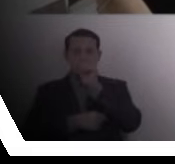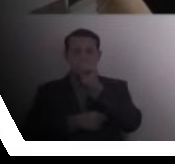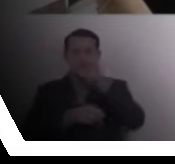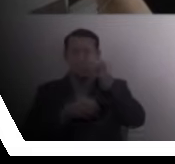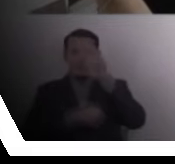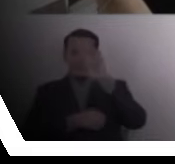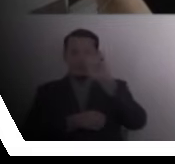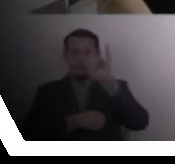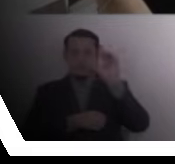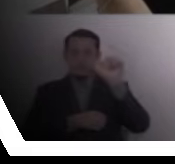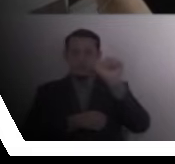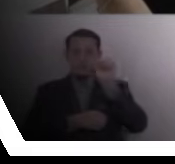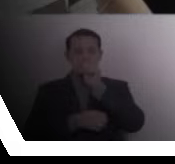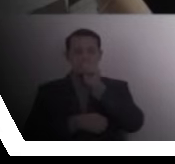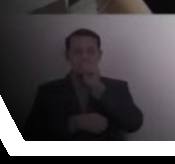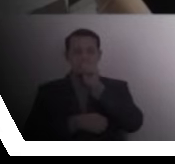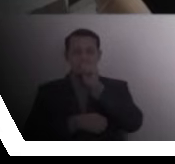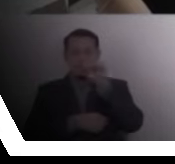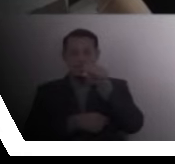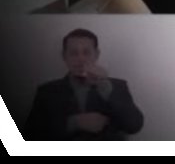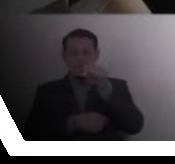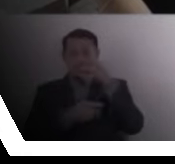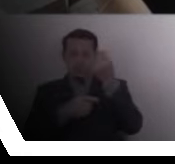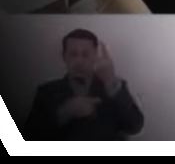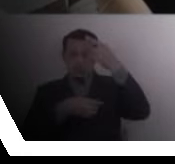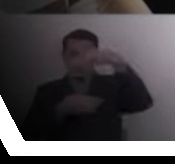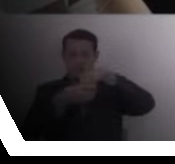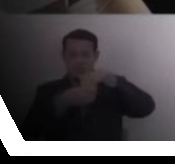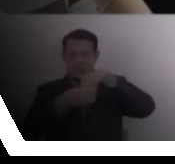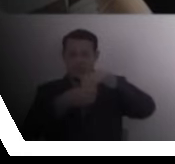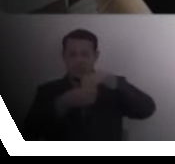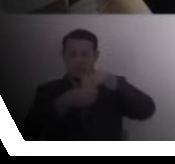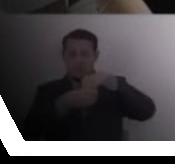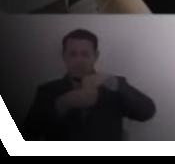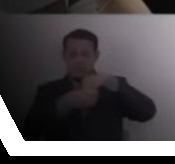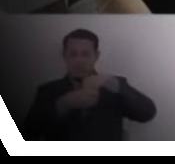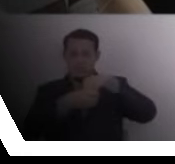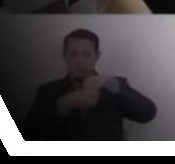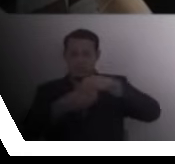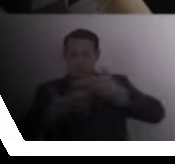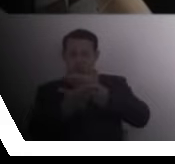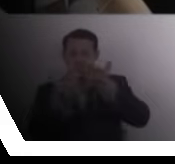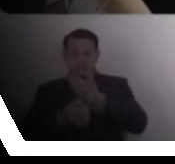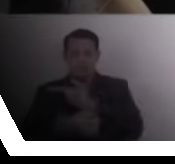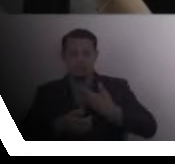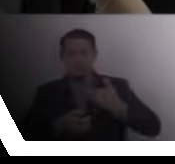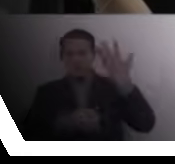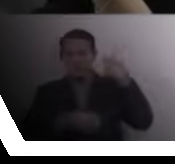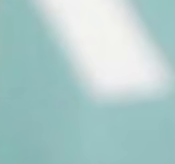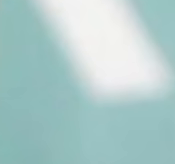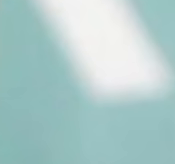partida secreta verdad que eran los fondos que se dedicaban o que se recetaba los presidentes de aquel